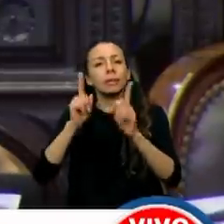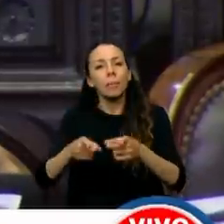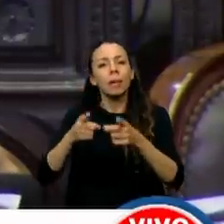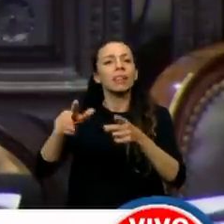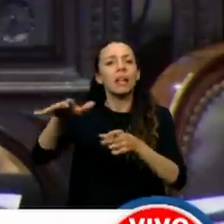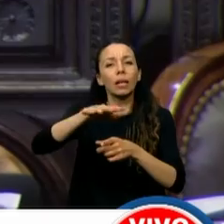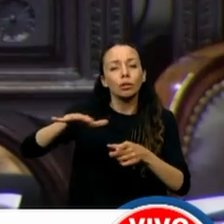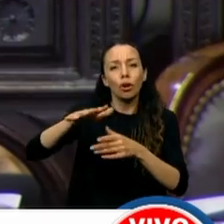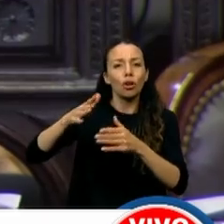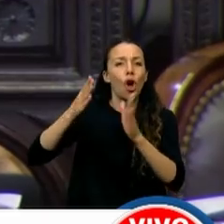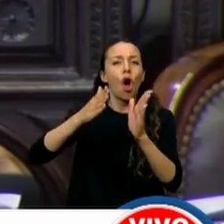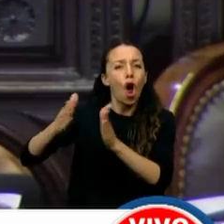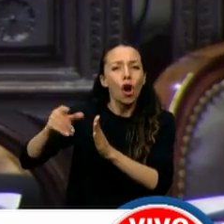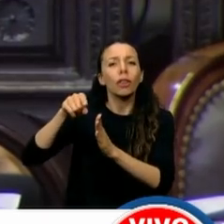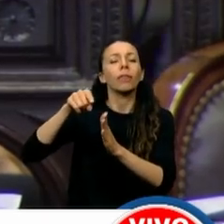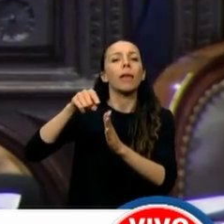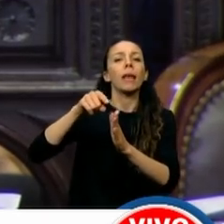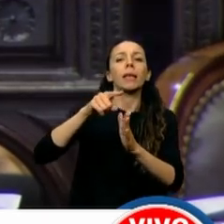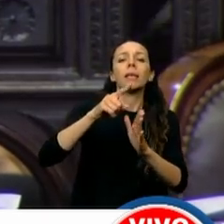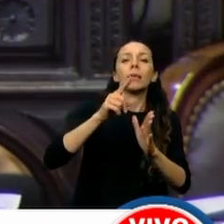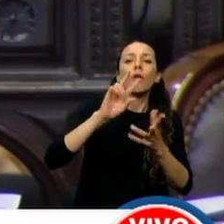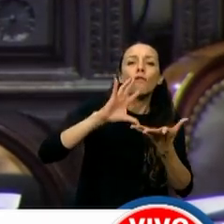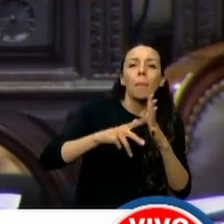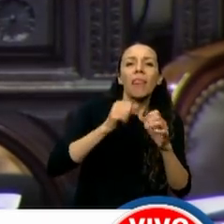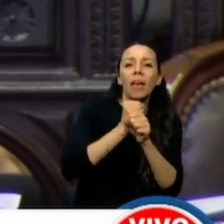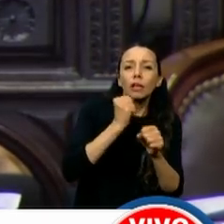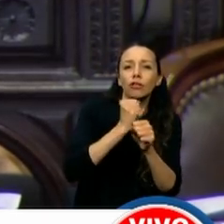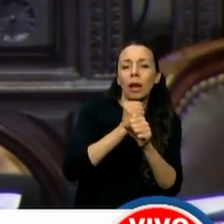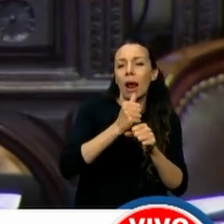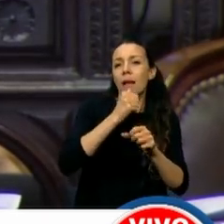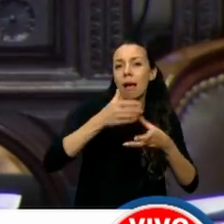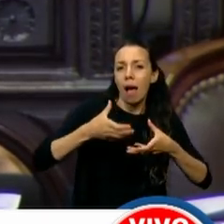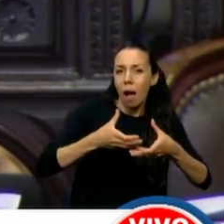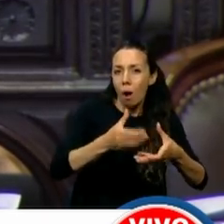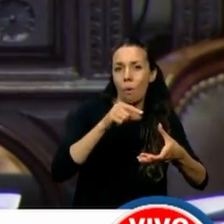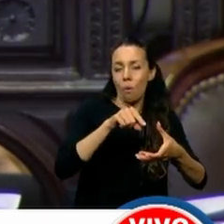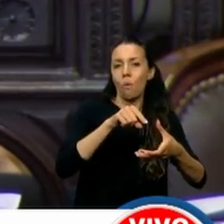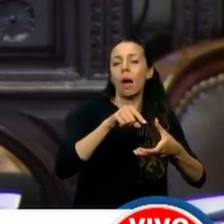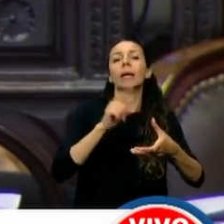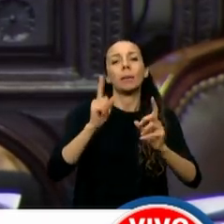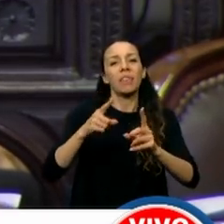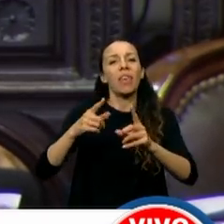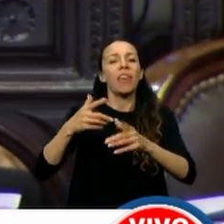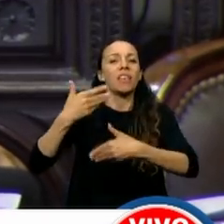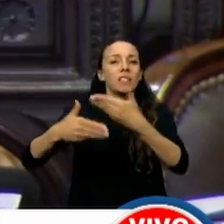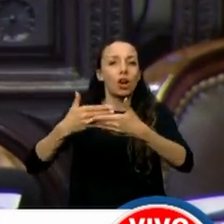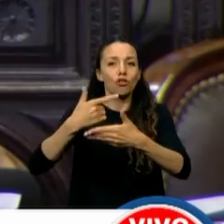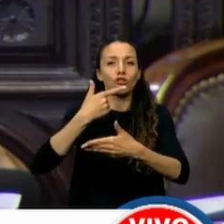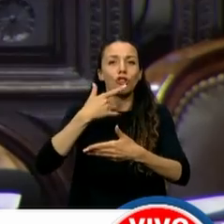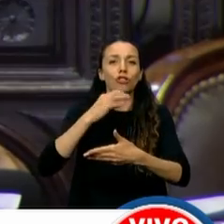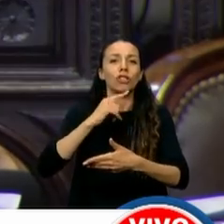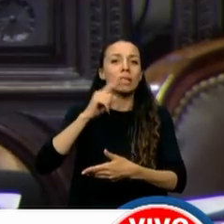gestión ambiental del agua y desarrollo sostenible es verdad también que quisiéramos tener un presupuesto